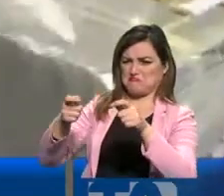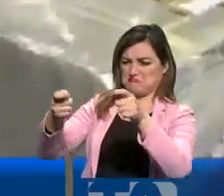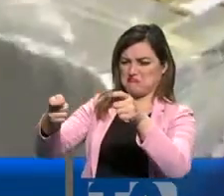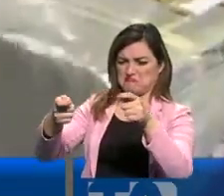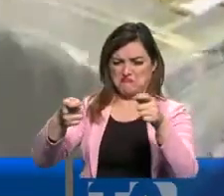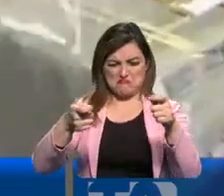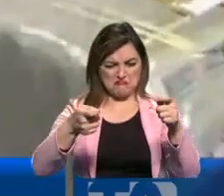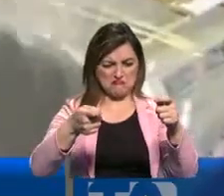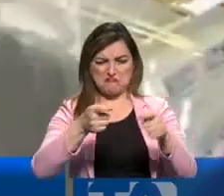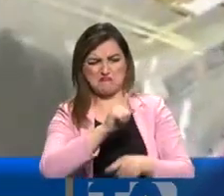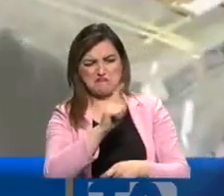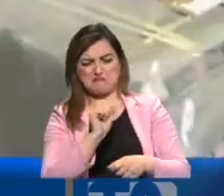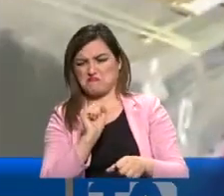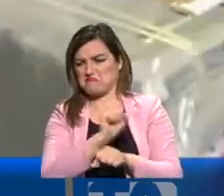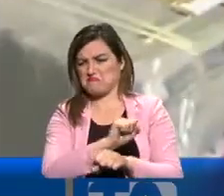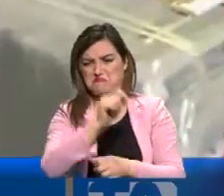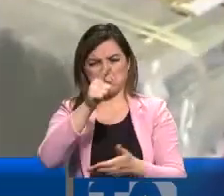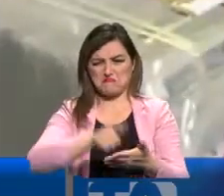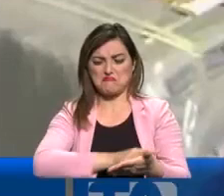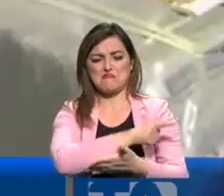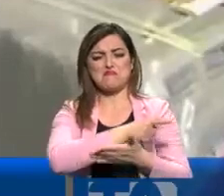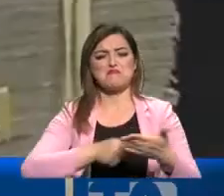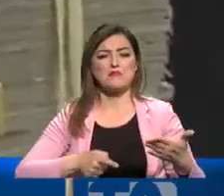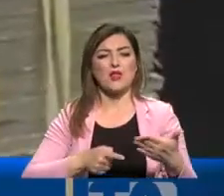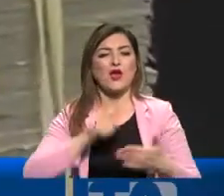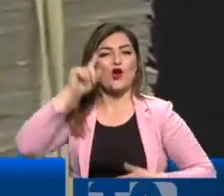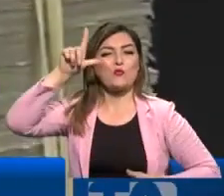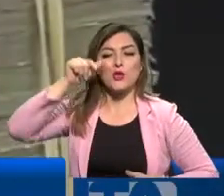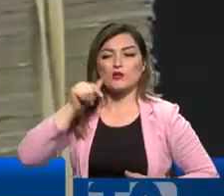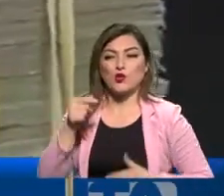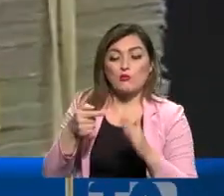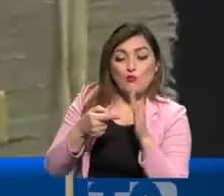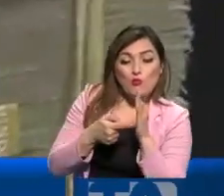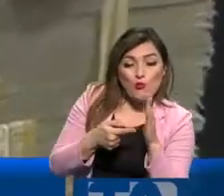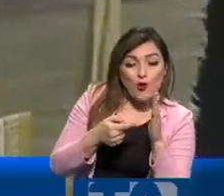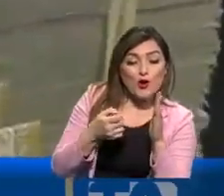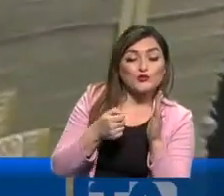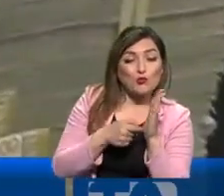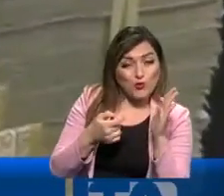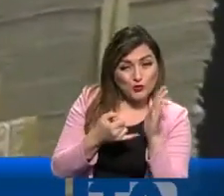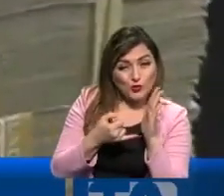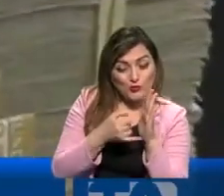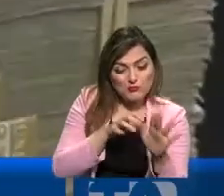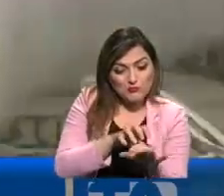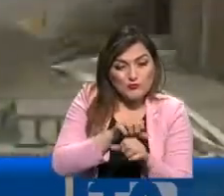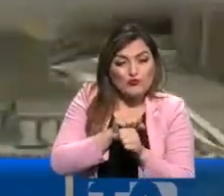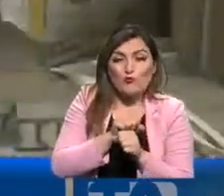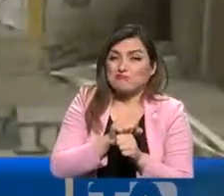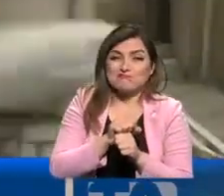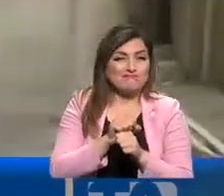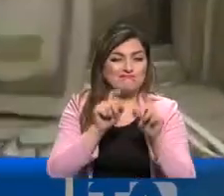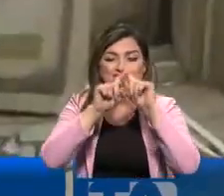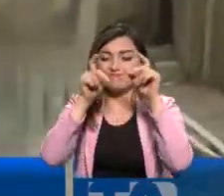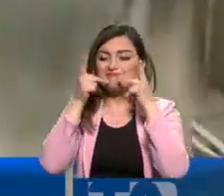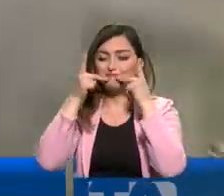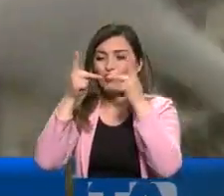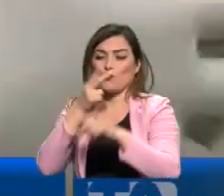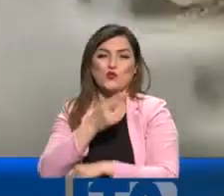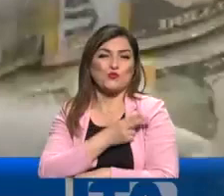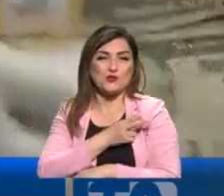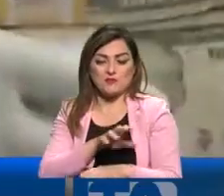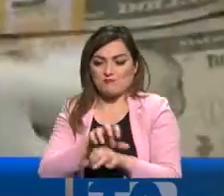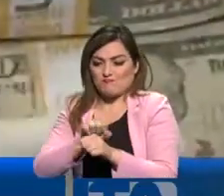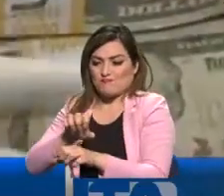central ya no retendrá el pago del impuesto al valor agregado generado en los gobiernos autónomos descentralizados, empresas públicas y